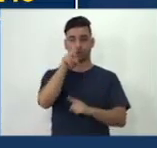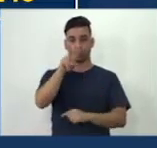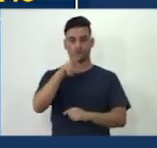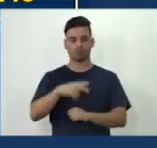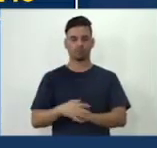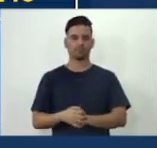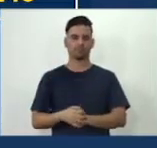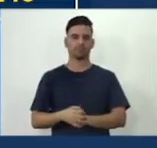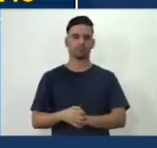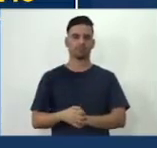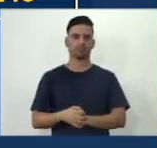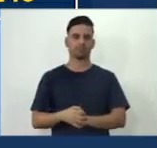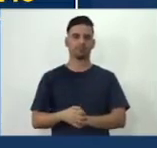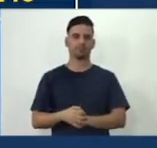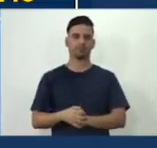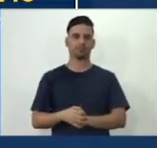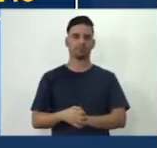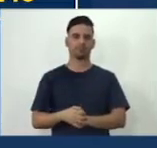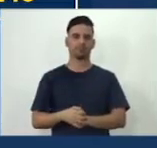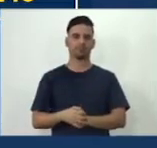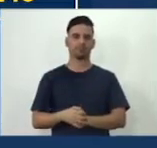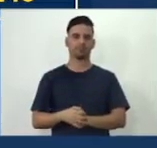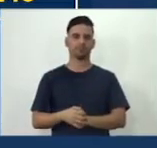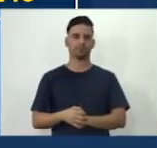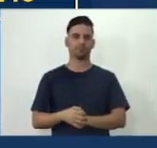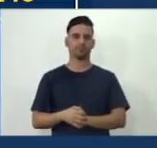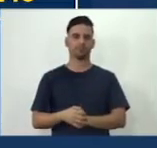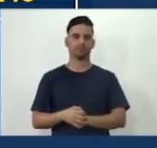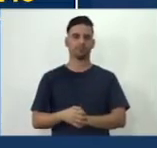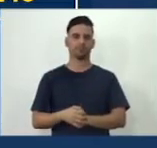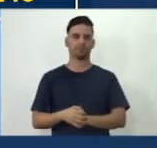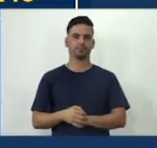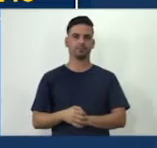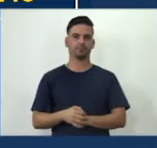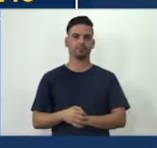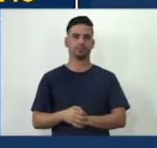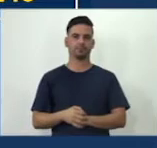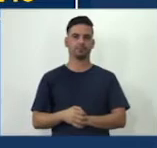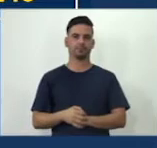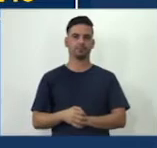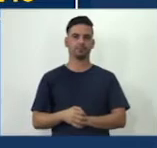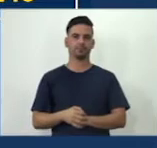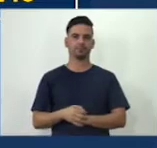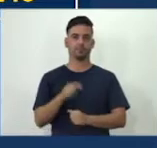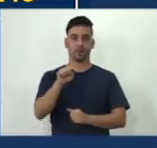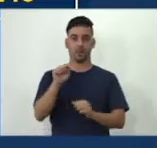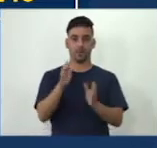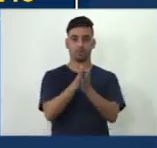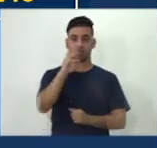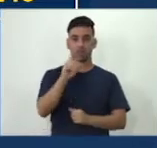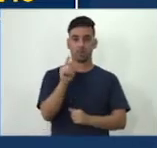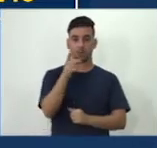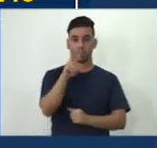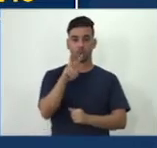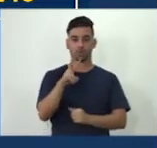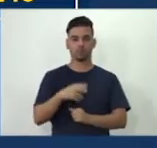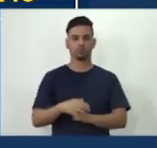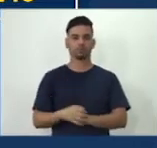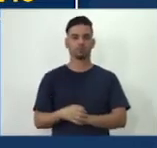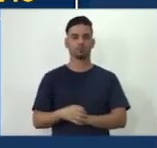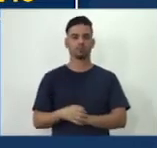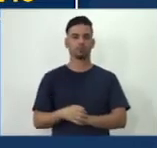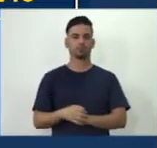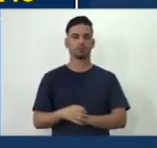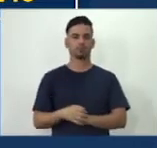de la página 87 y la actividad 13 de la página 277. Vamos a hacer referencia a la primera, que es la